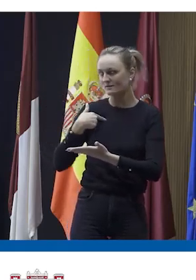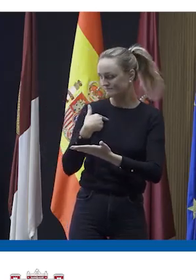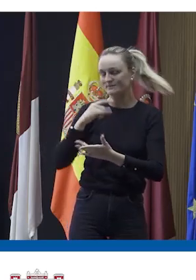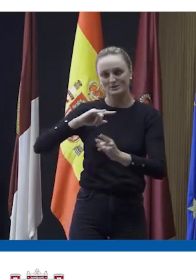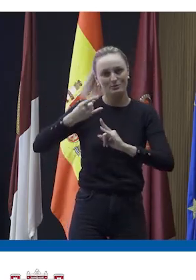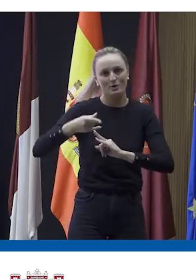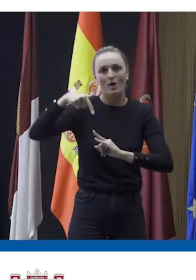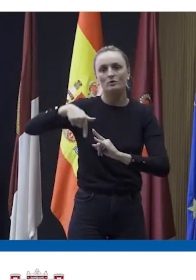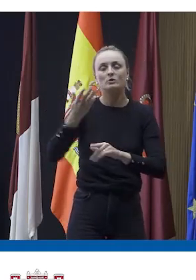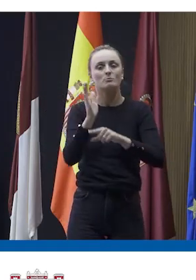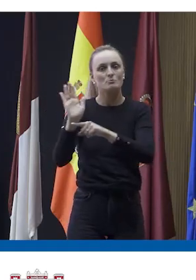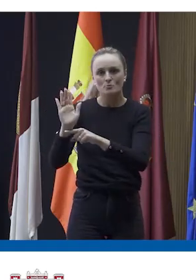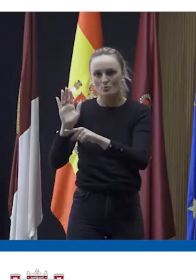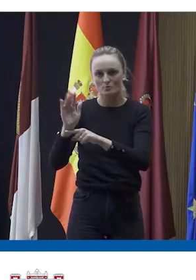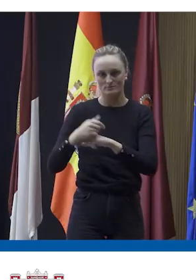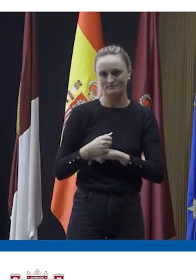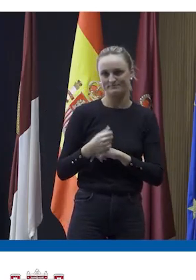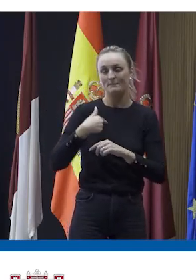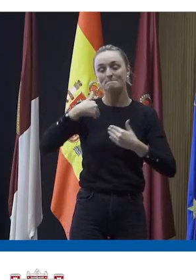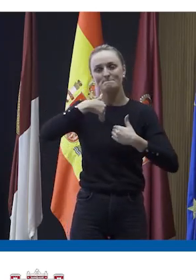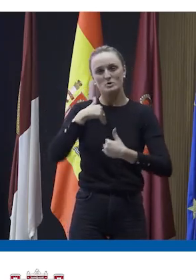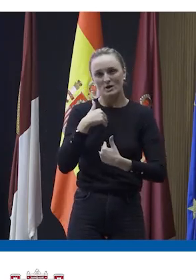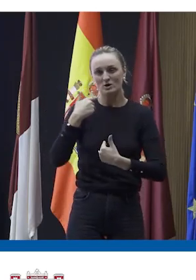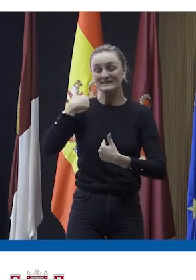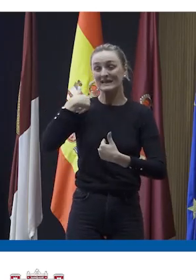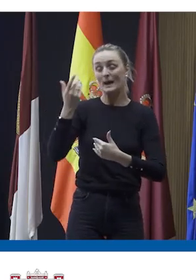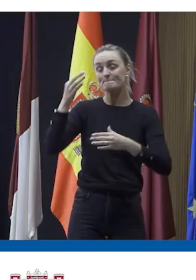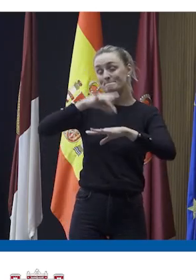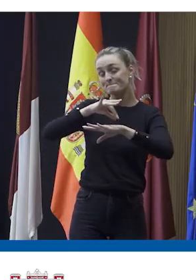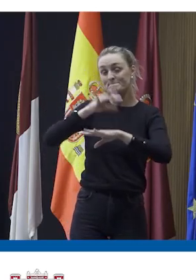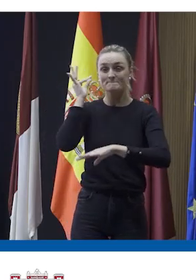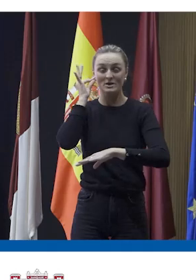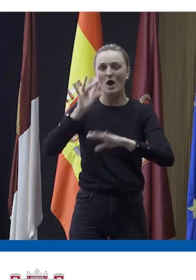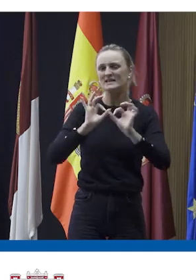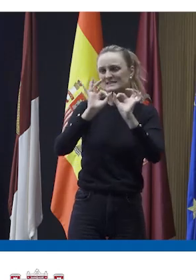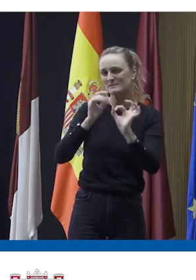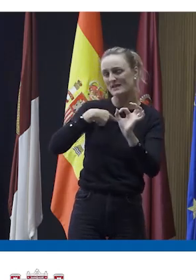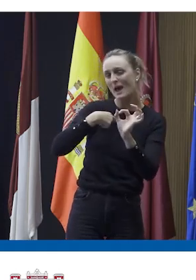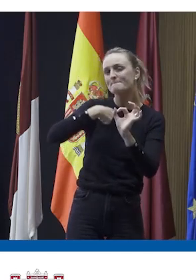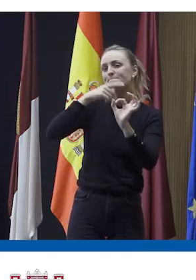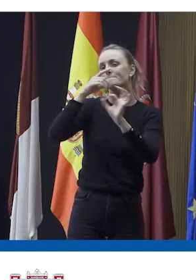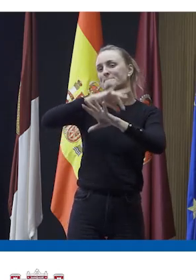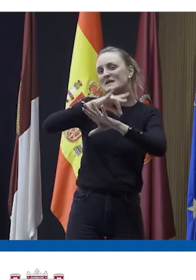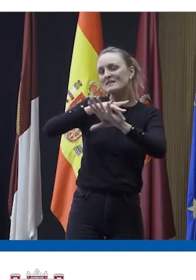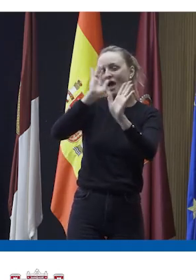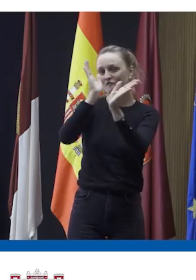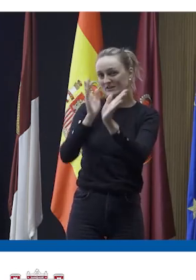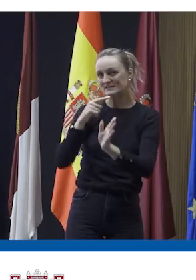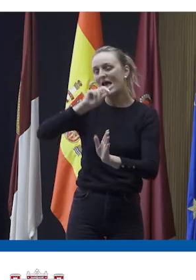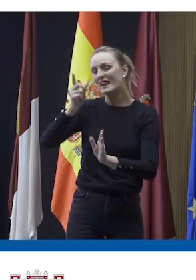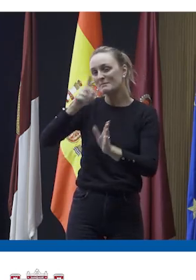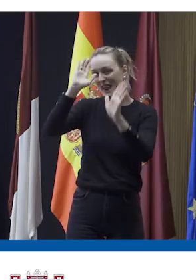supuesto, a nuestra protagonista de hoy. Ella es la médico especialista en medicina física y también en